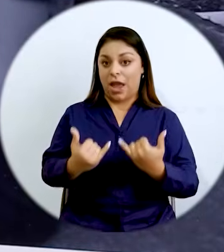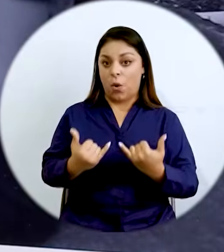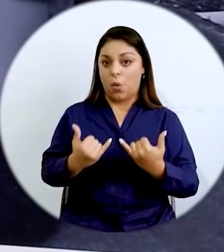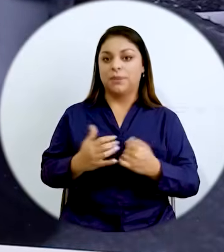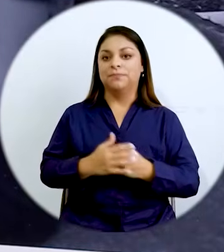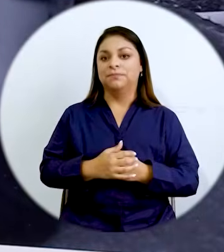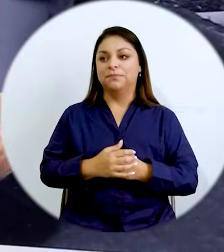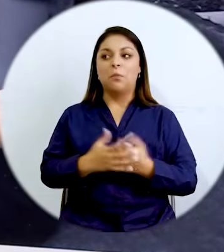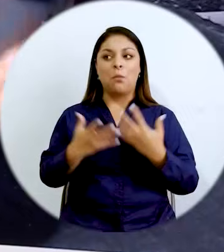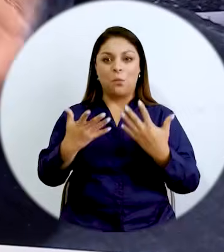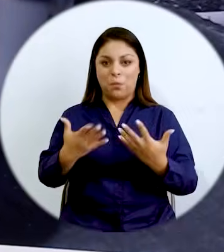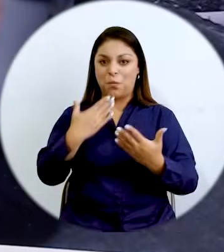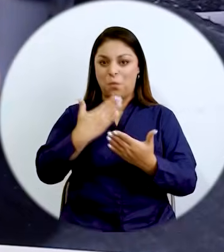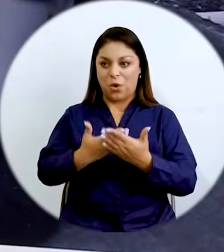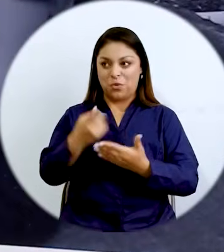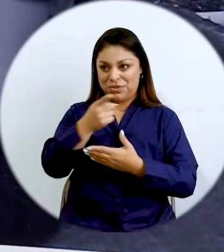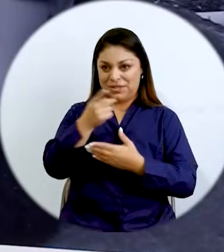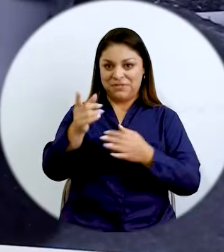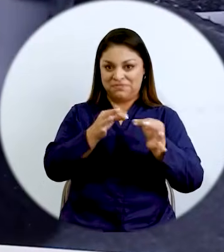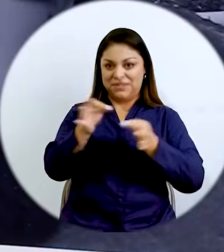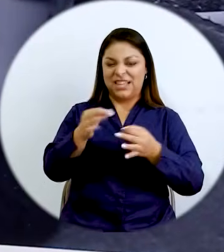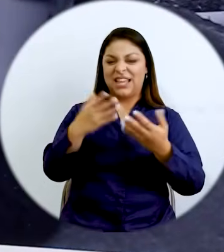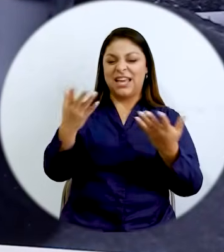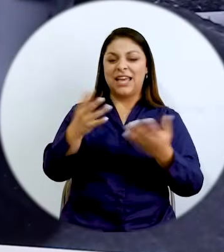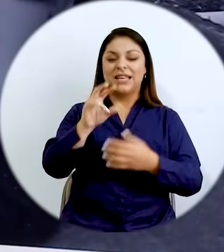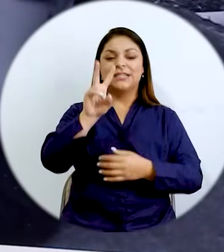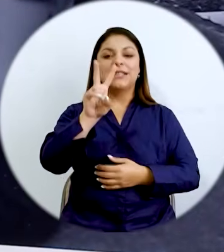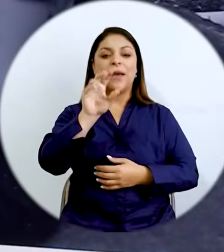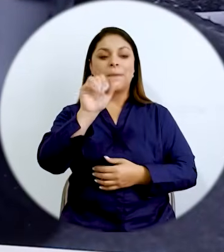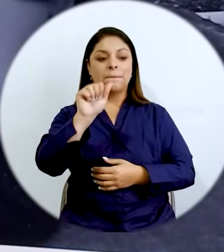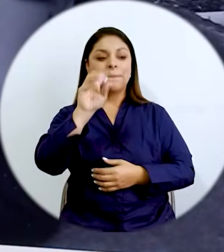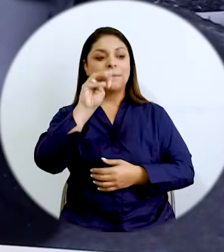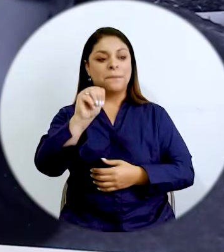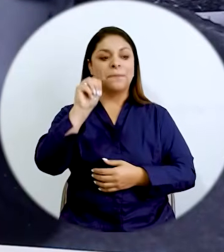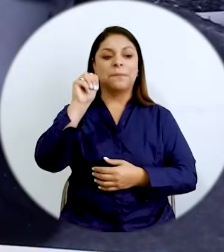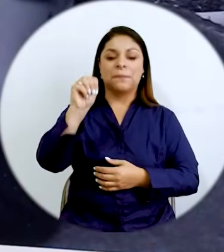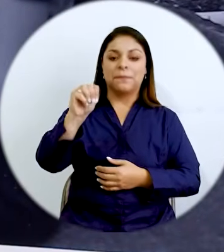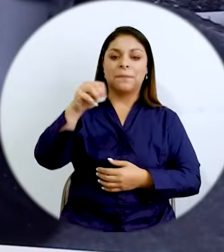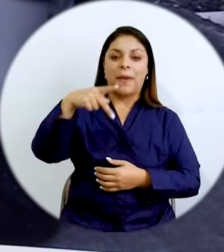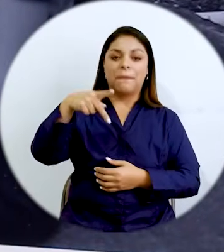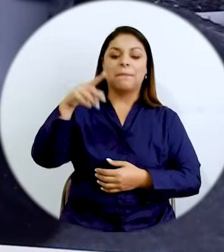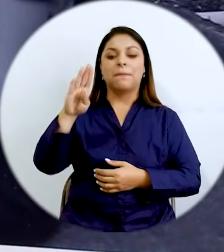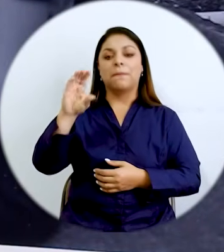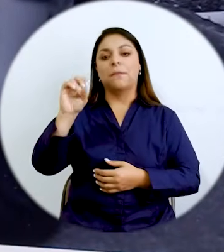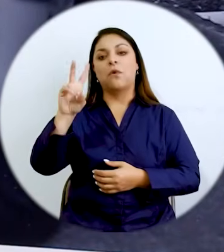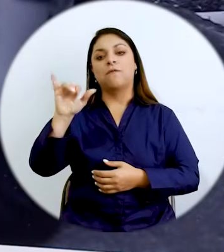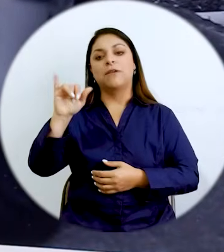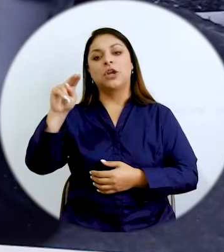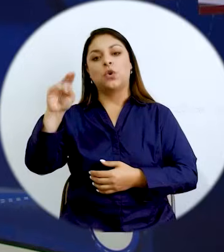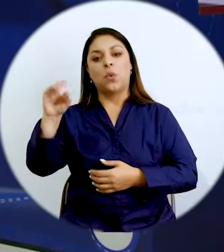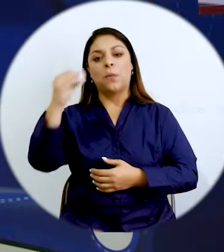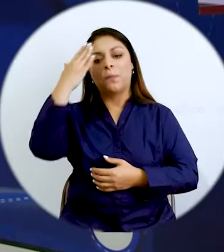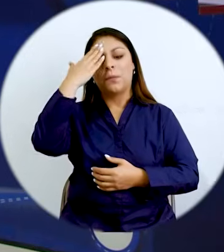Ahora, a lo que vinimos entonces, ¿qué es el VAN bovino y cuál fue la necesidad que dio origen a su